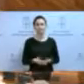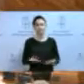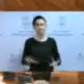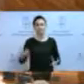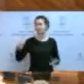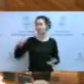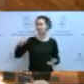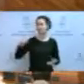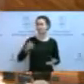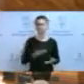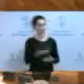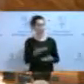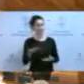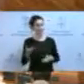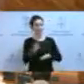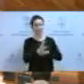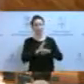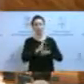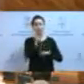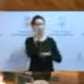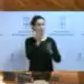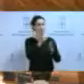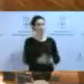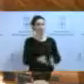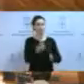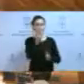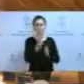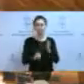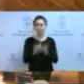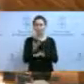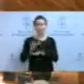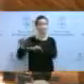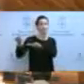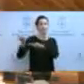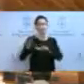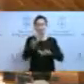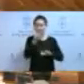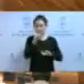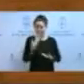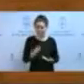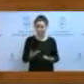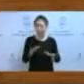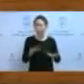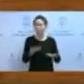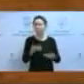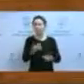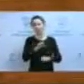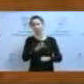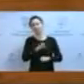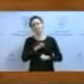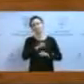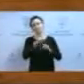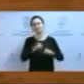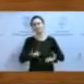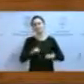Presidente, señorías, señora consejera, buenos días. Bienvenida a la Cámara. Esperemos que haya tenido una feliz